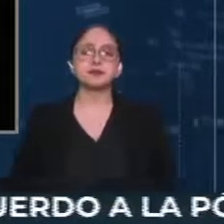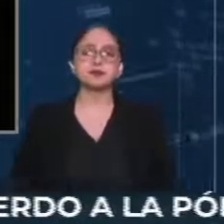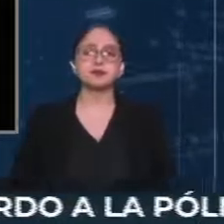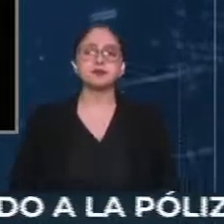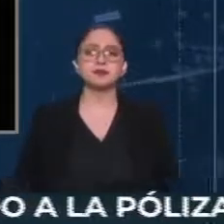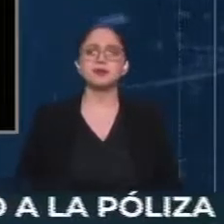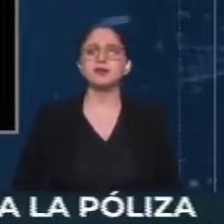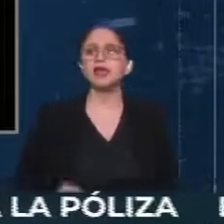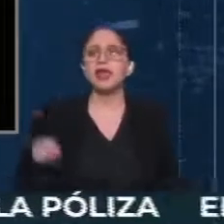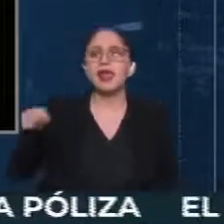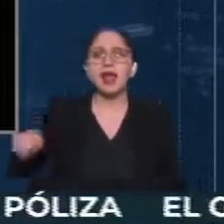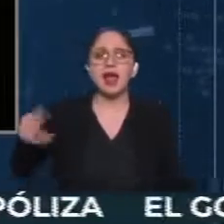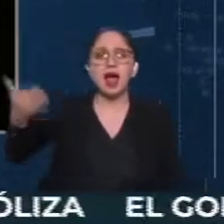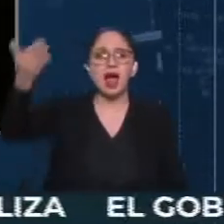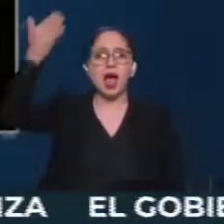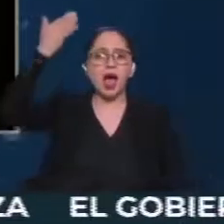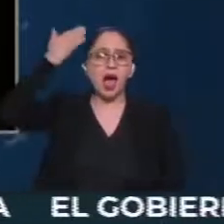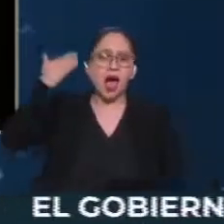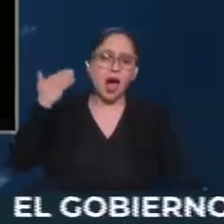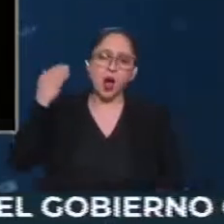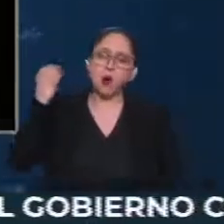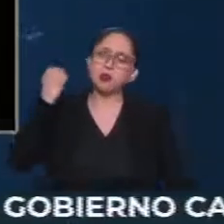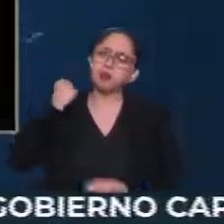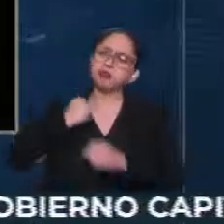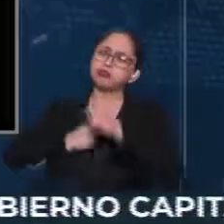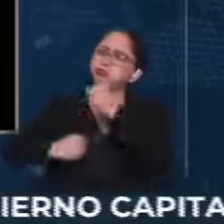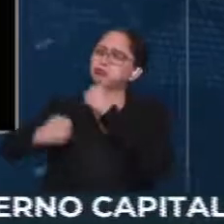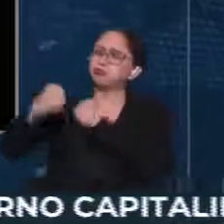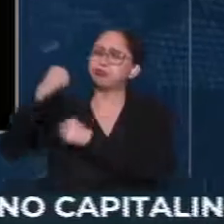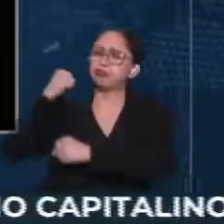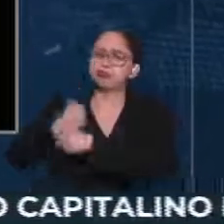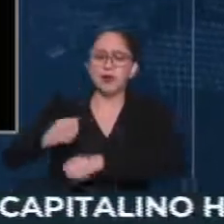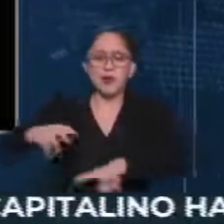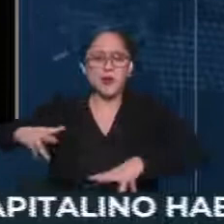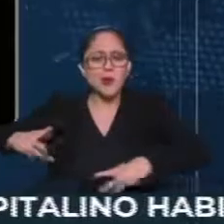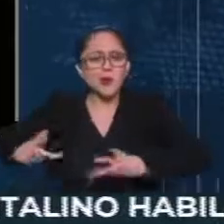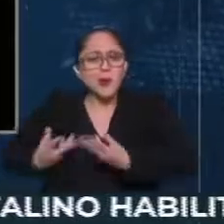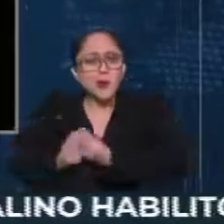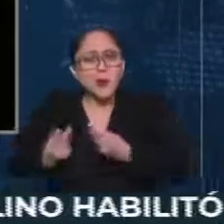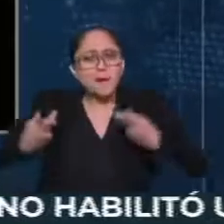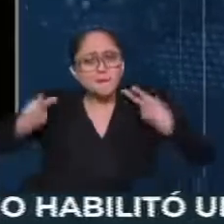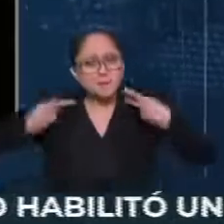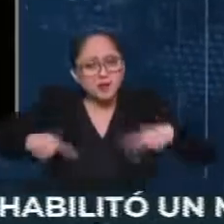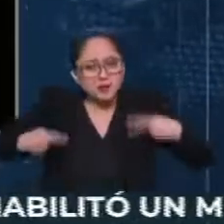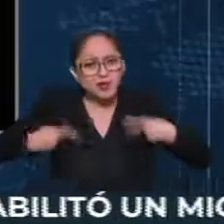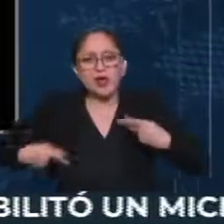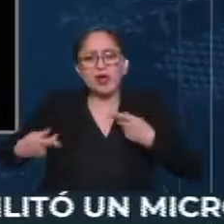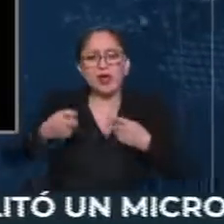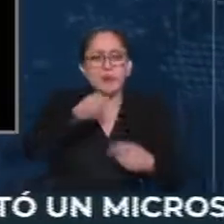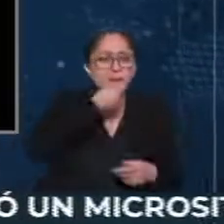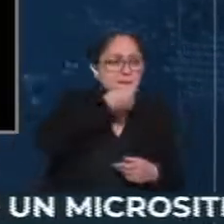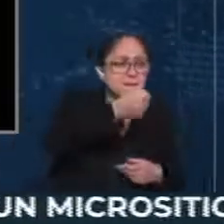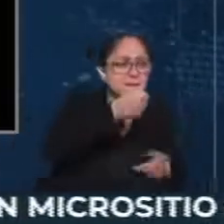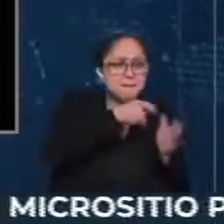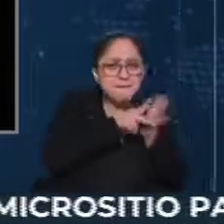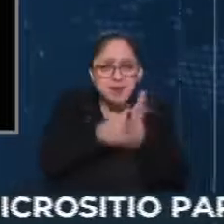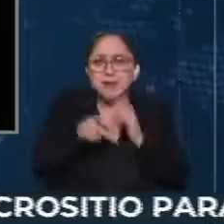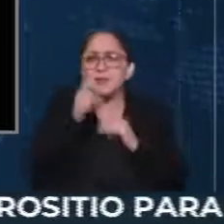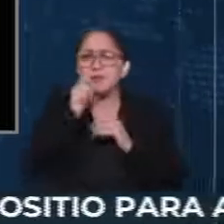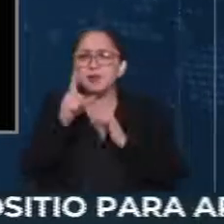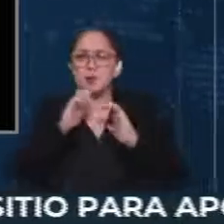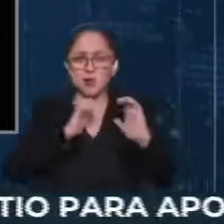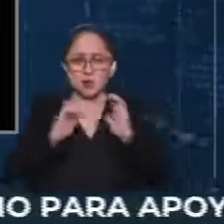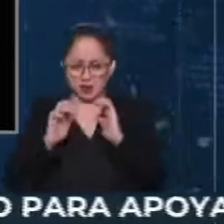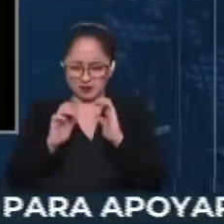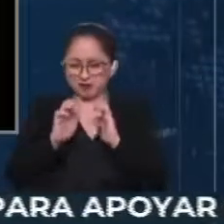de una oligarquía de periodistas o de comunicadores. Y esto es una cosa tremenda, porque si